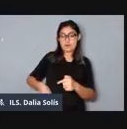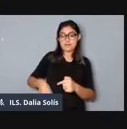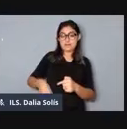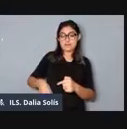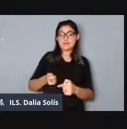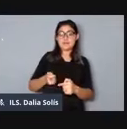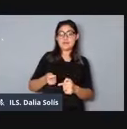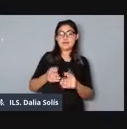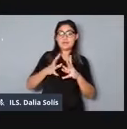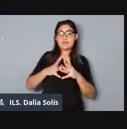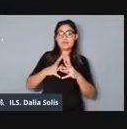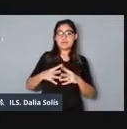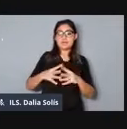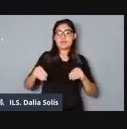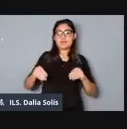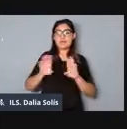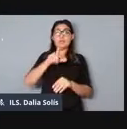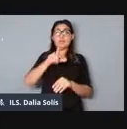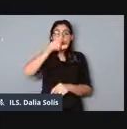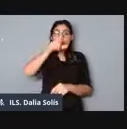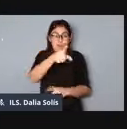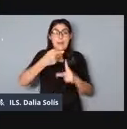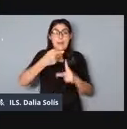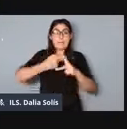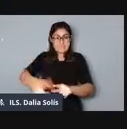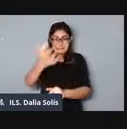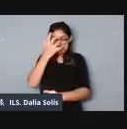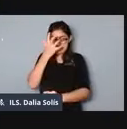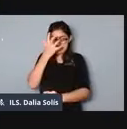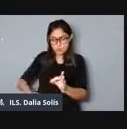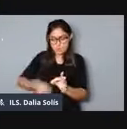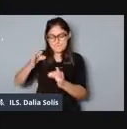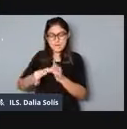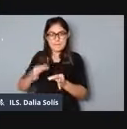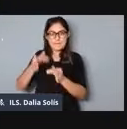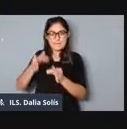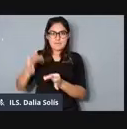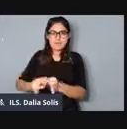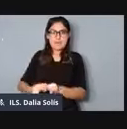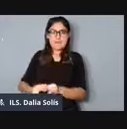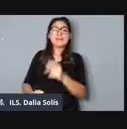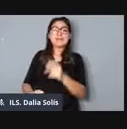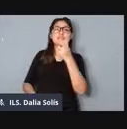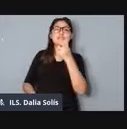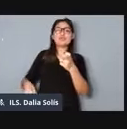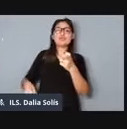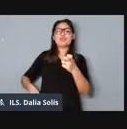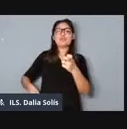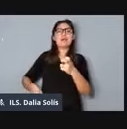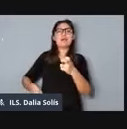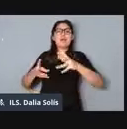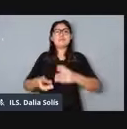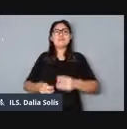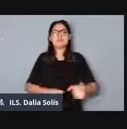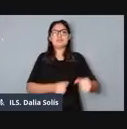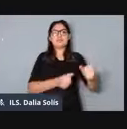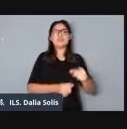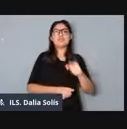hermosísimo. ¿Cuándo puedo dejar de sentirme culpable? Cuando me comprometo conmigo.